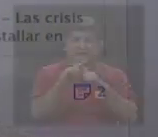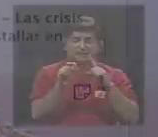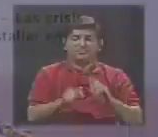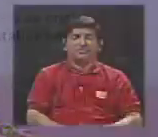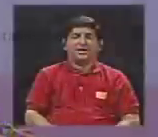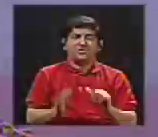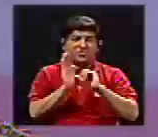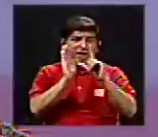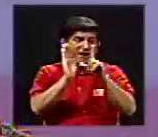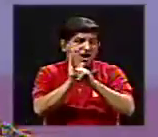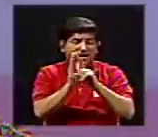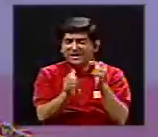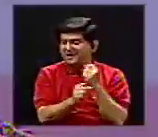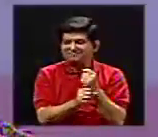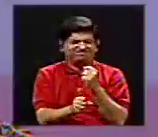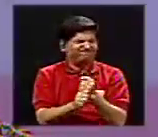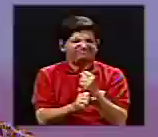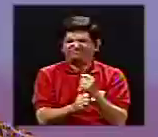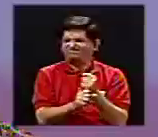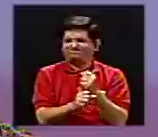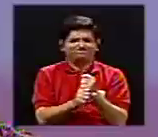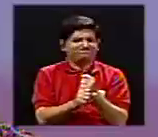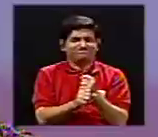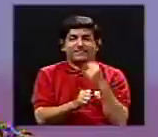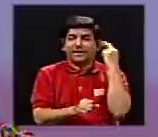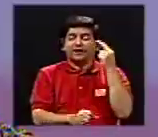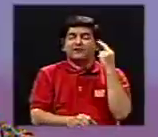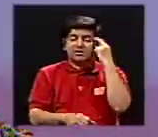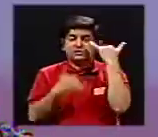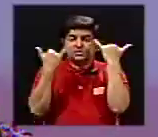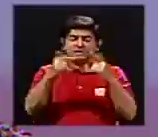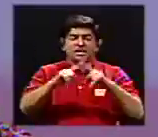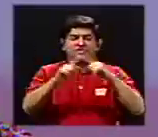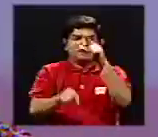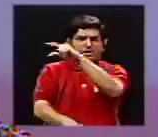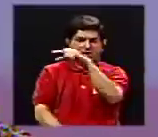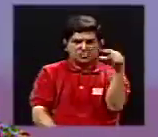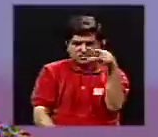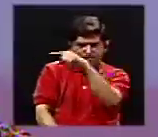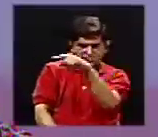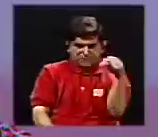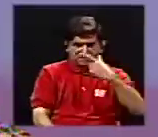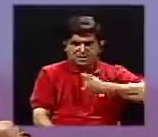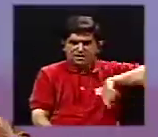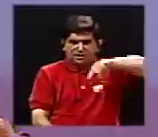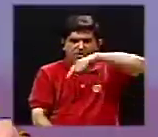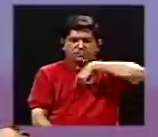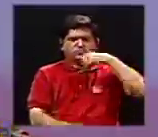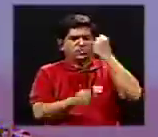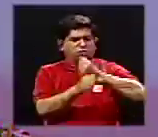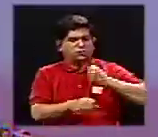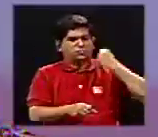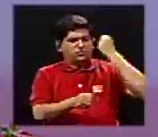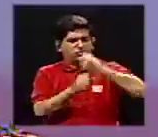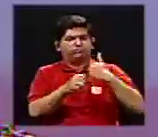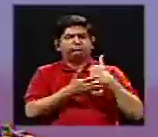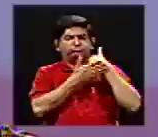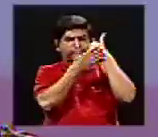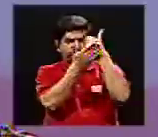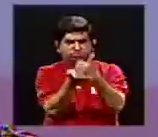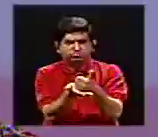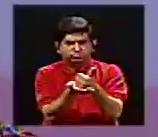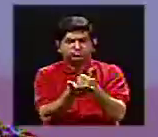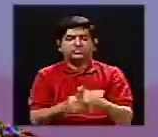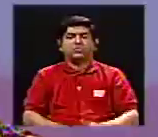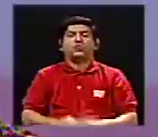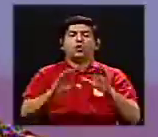Asamblea realmente no se ha trabajado. Y es por eso que desde hace ya varias semanas hemos venido trabajando y colaborando